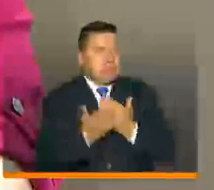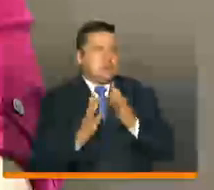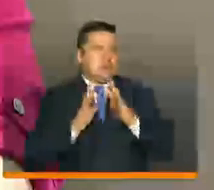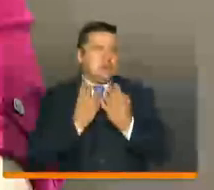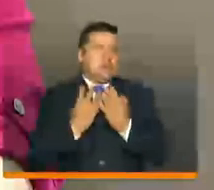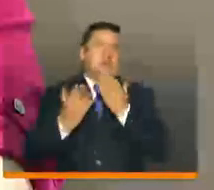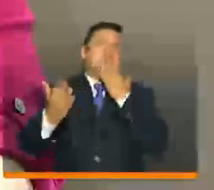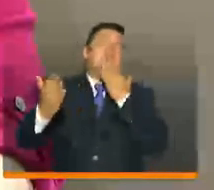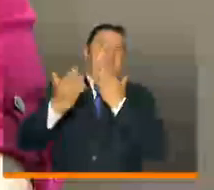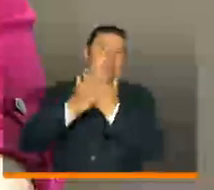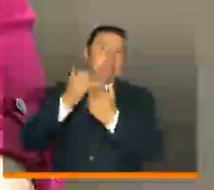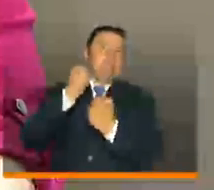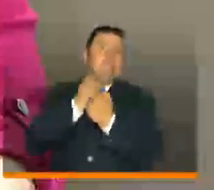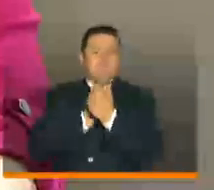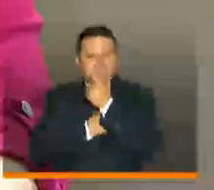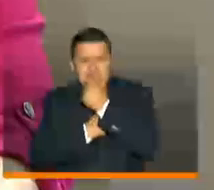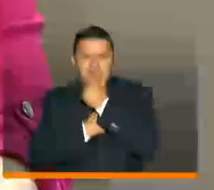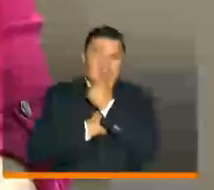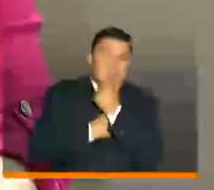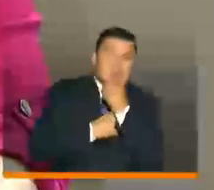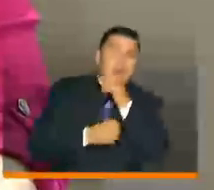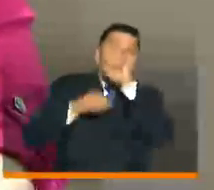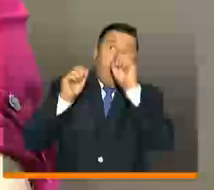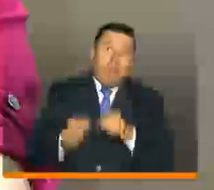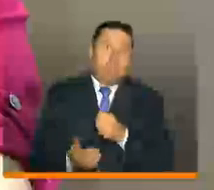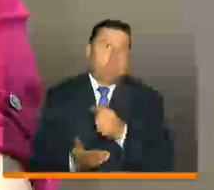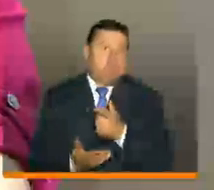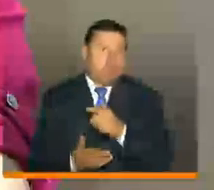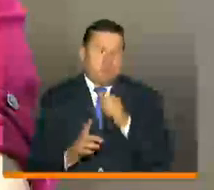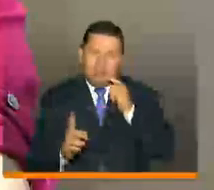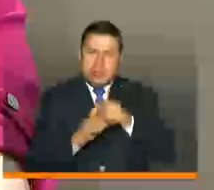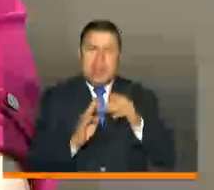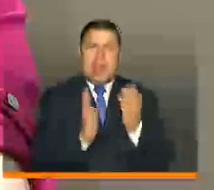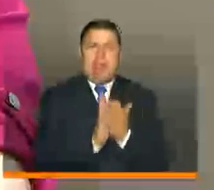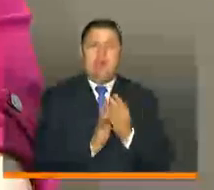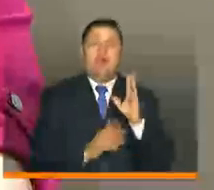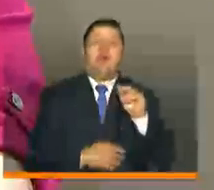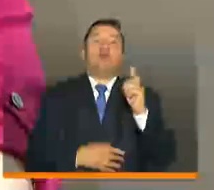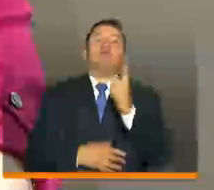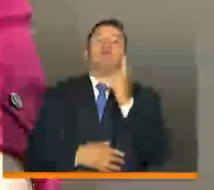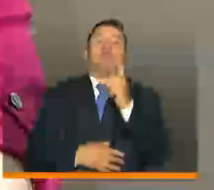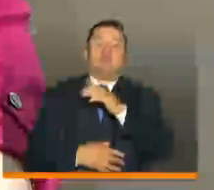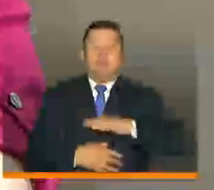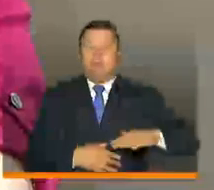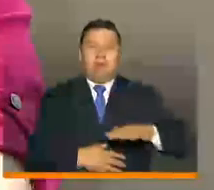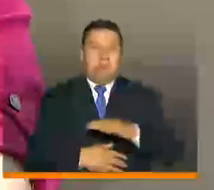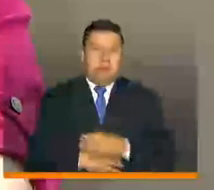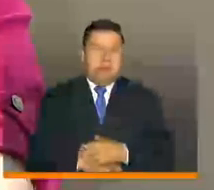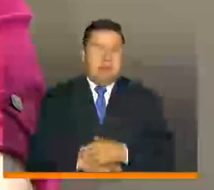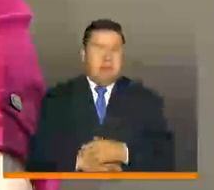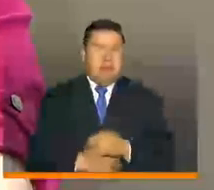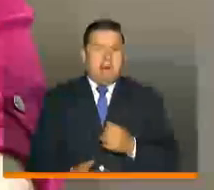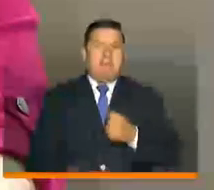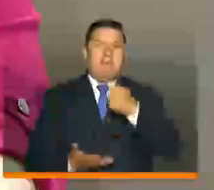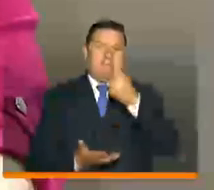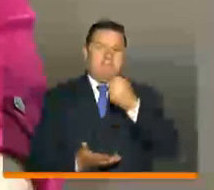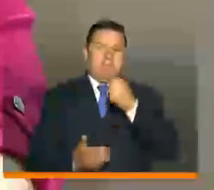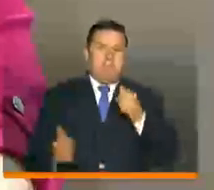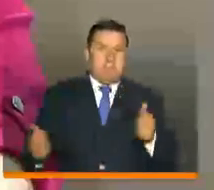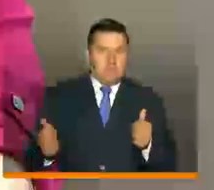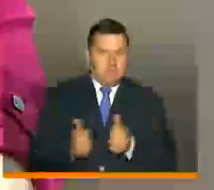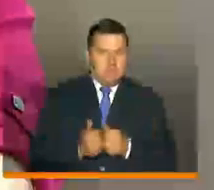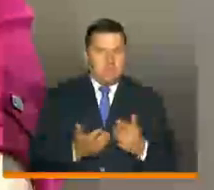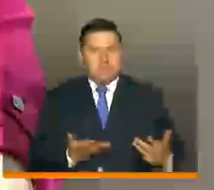Congreso también por la importancia que siempre le da al sector. Y como usted dice, no solamente tenemos este nivel presupuestal, sino se